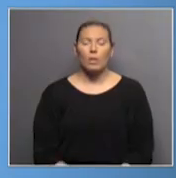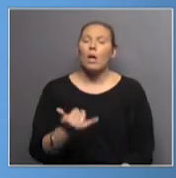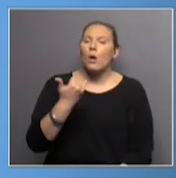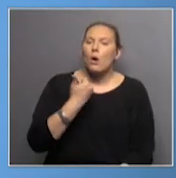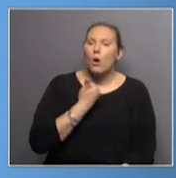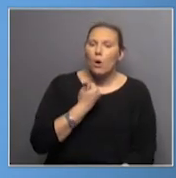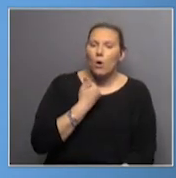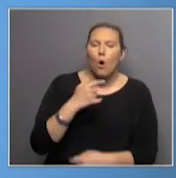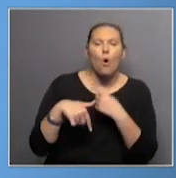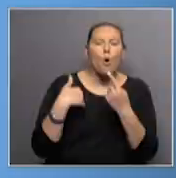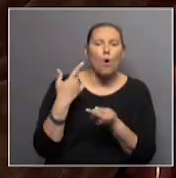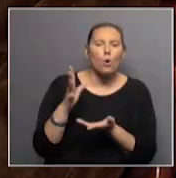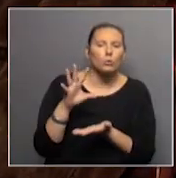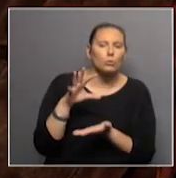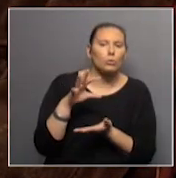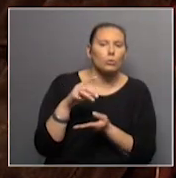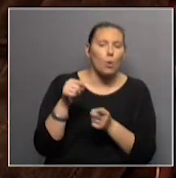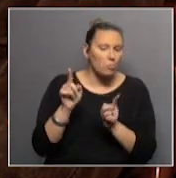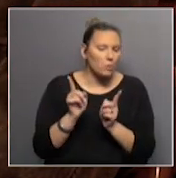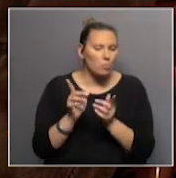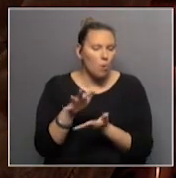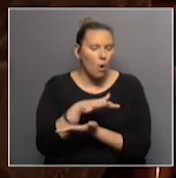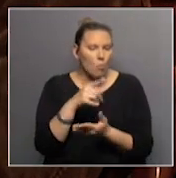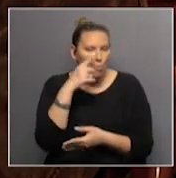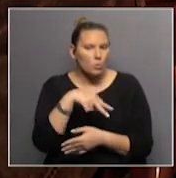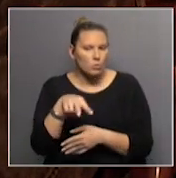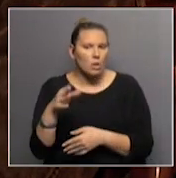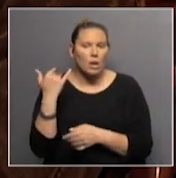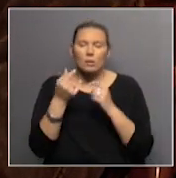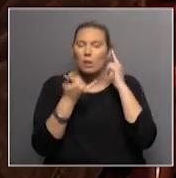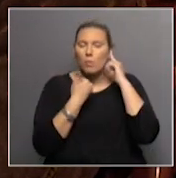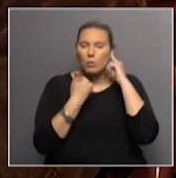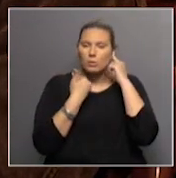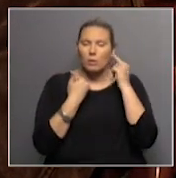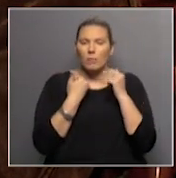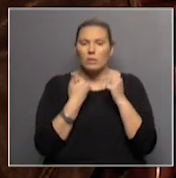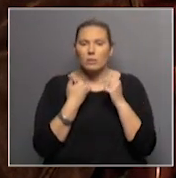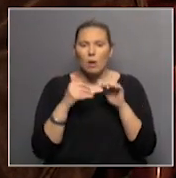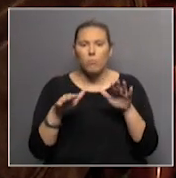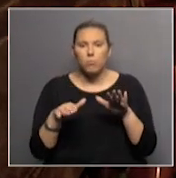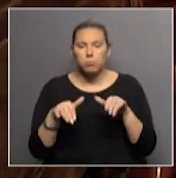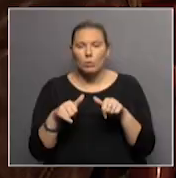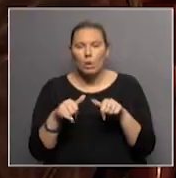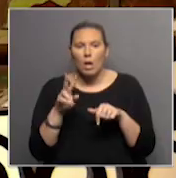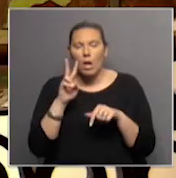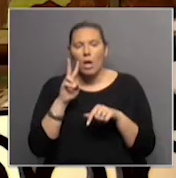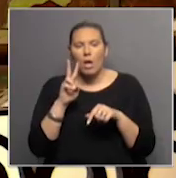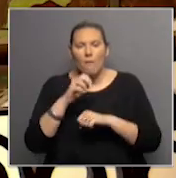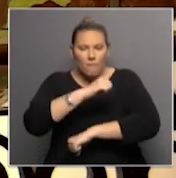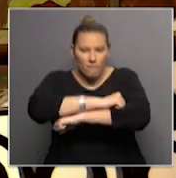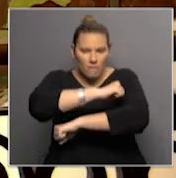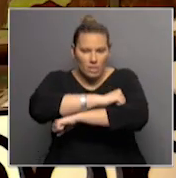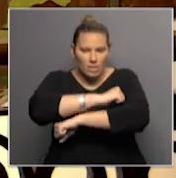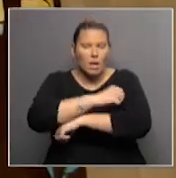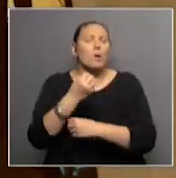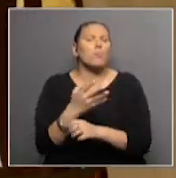Contame sobre otras partes de acá del museo. Me contabas hace un ratito algunas cosas sobre el vitral, por ejemplo. ¿Qué me